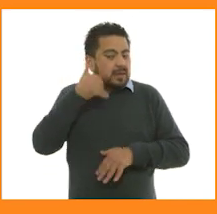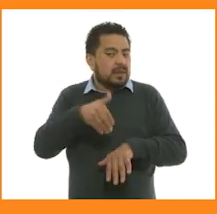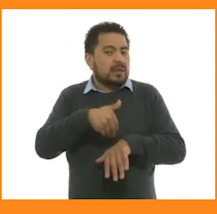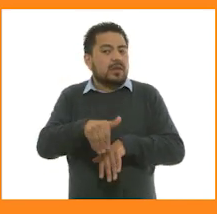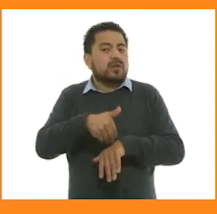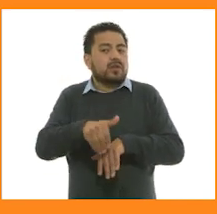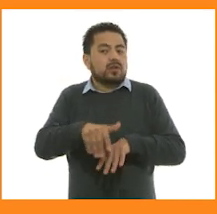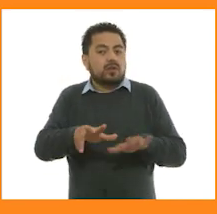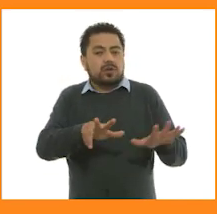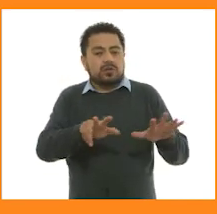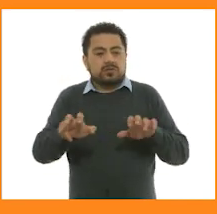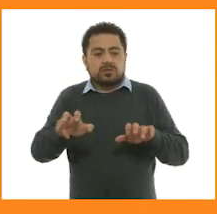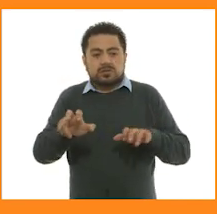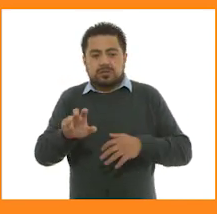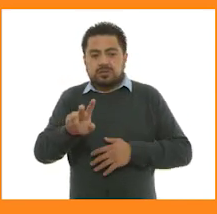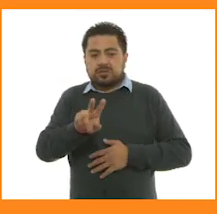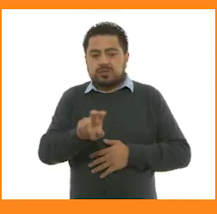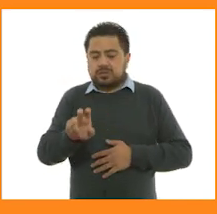Educatel